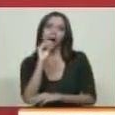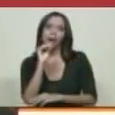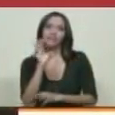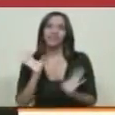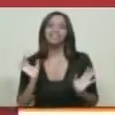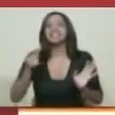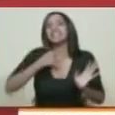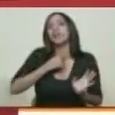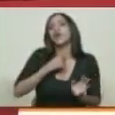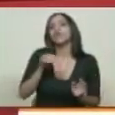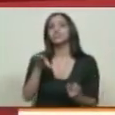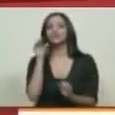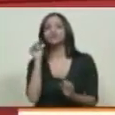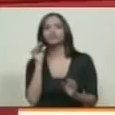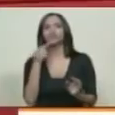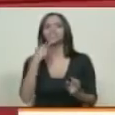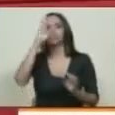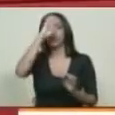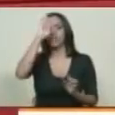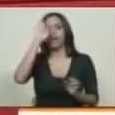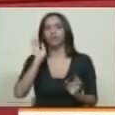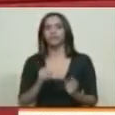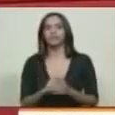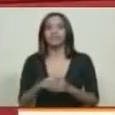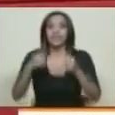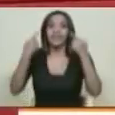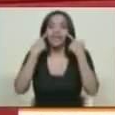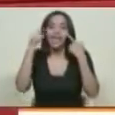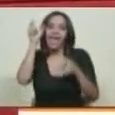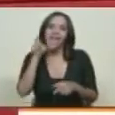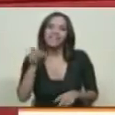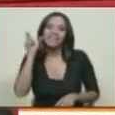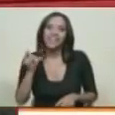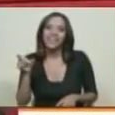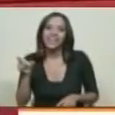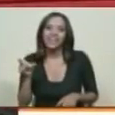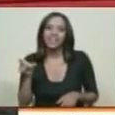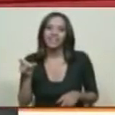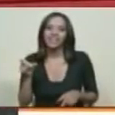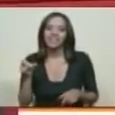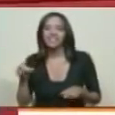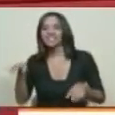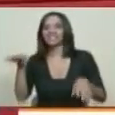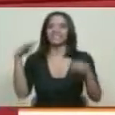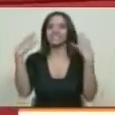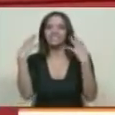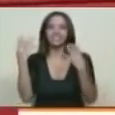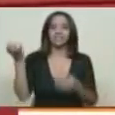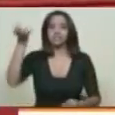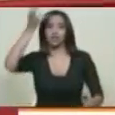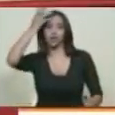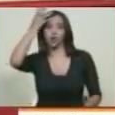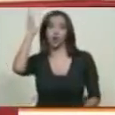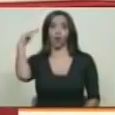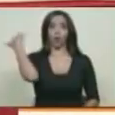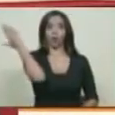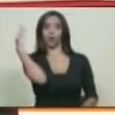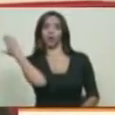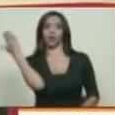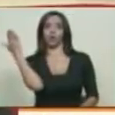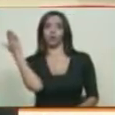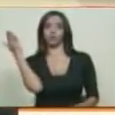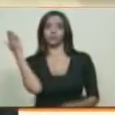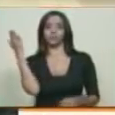que le caiga le chupa, como dice Diosdado. ¡Gente! ¡Gente que se montó y que se coronó! Y entonces ahorita andan